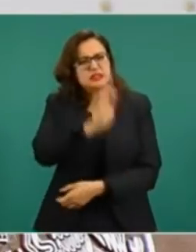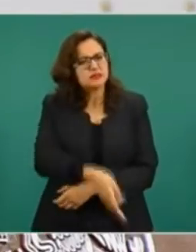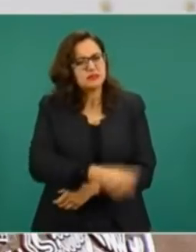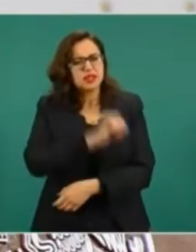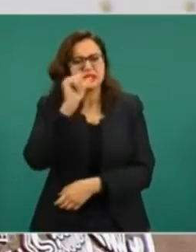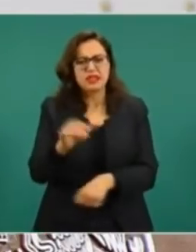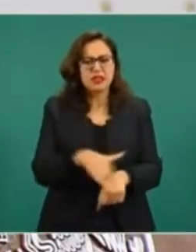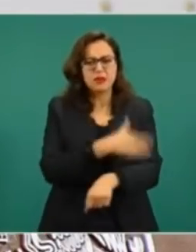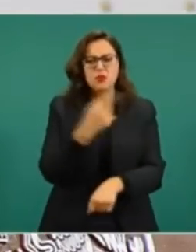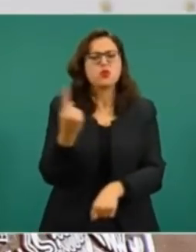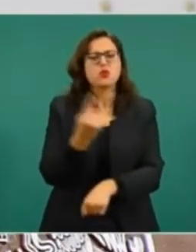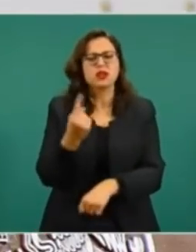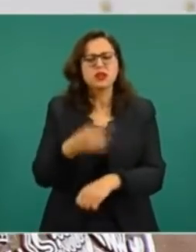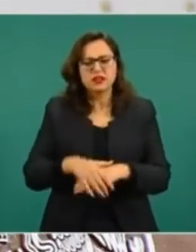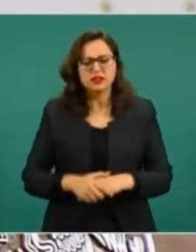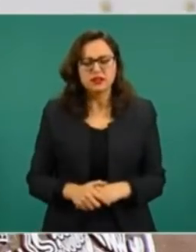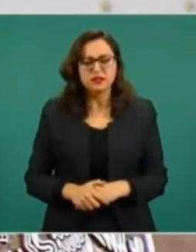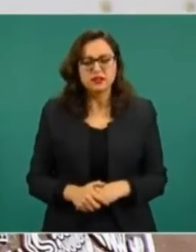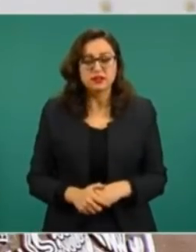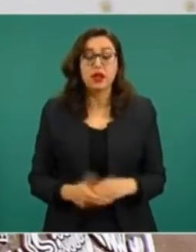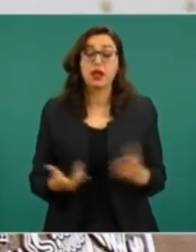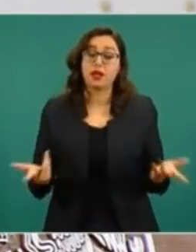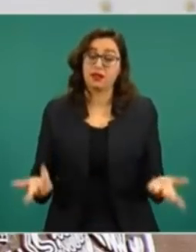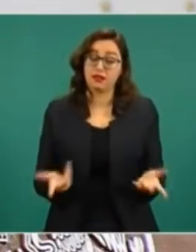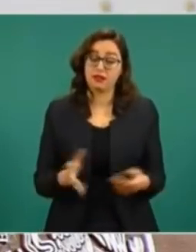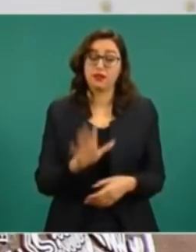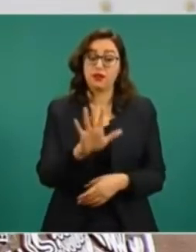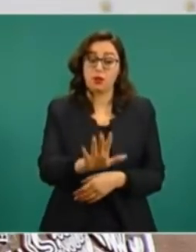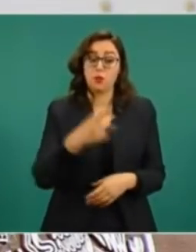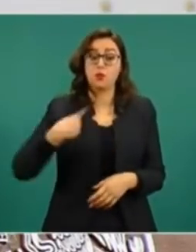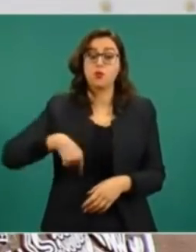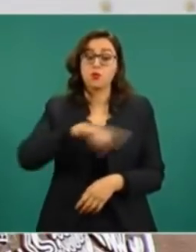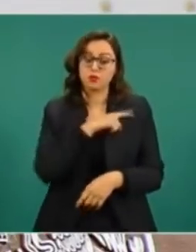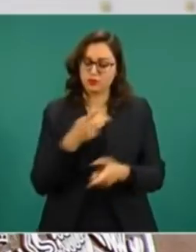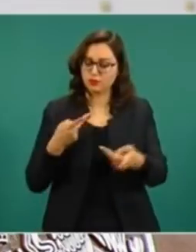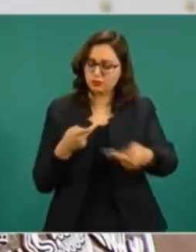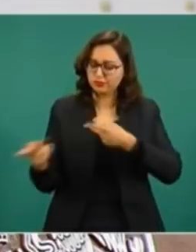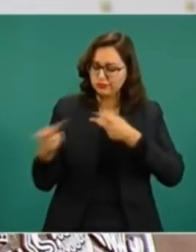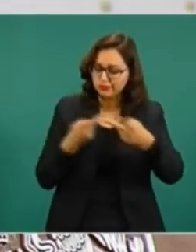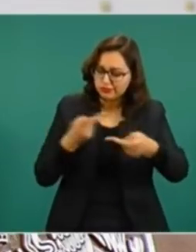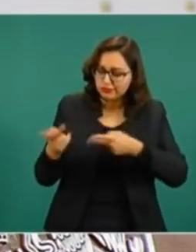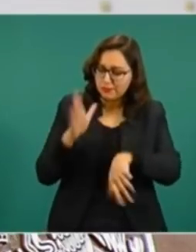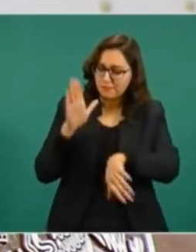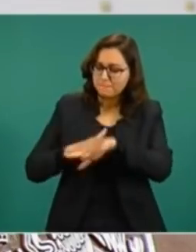algo profundo y serio.